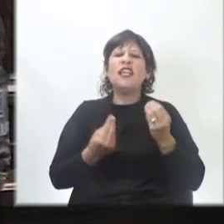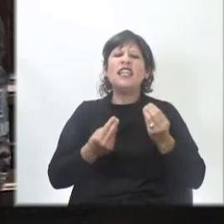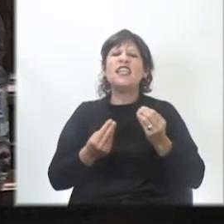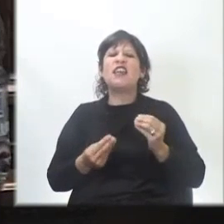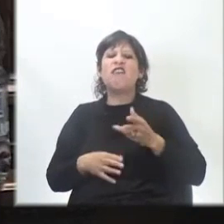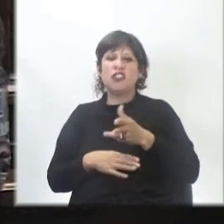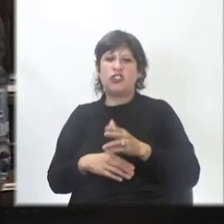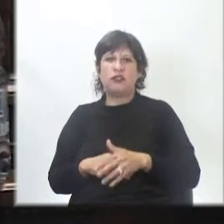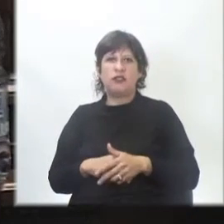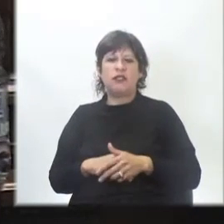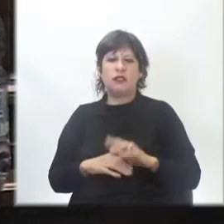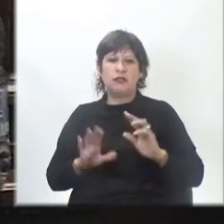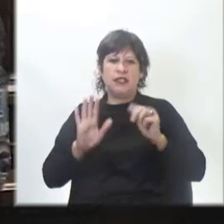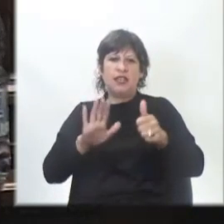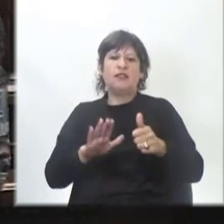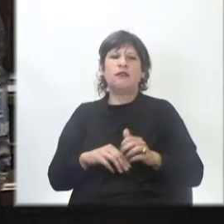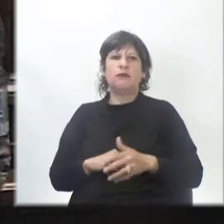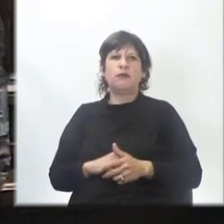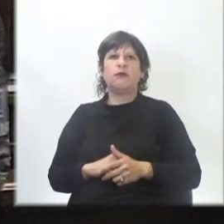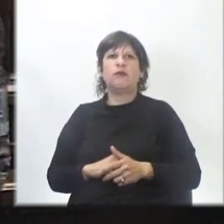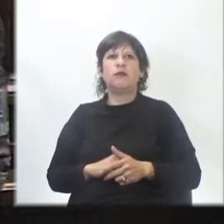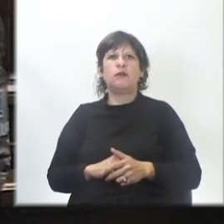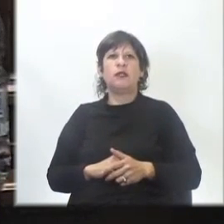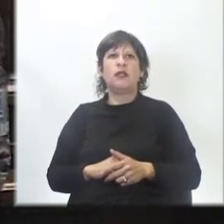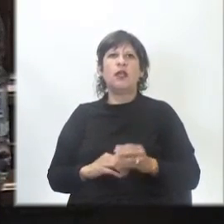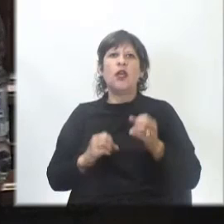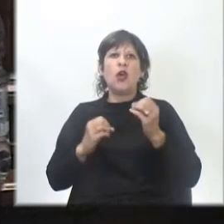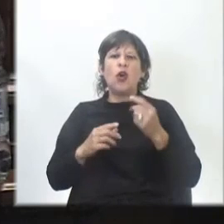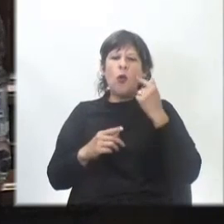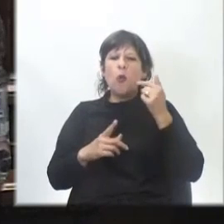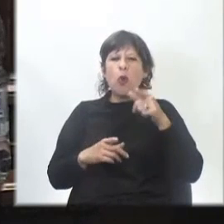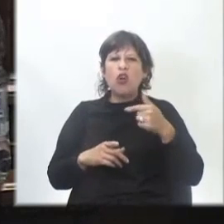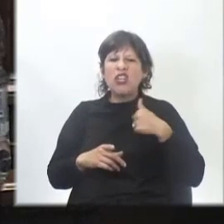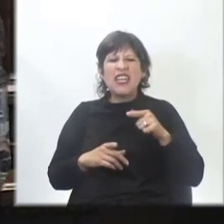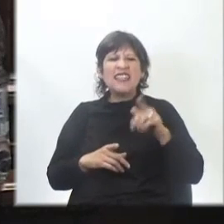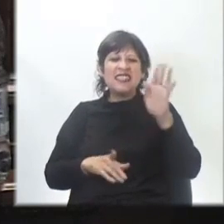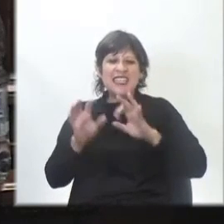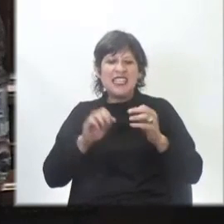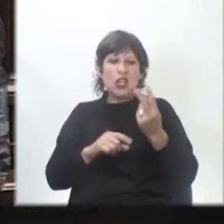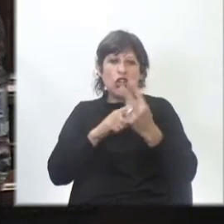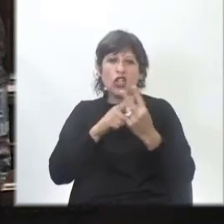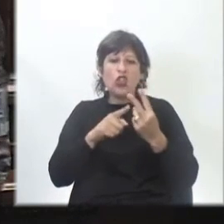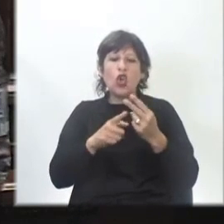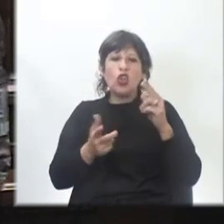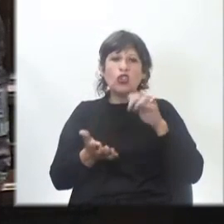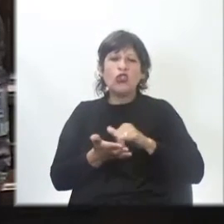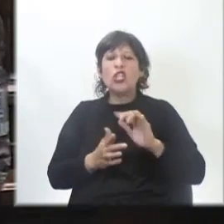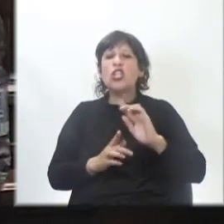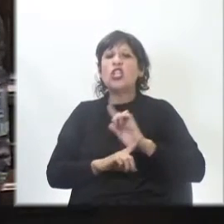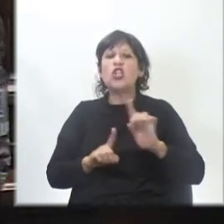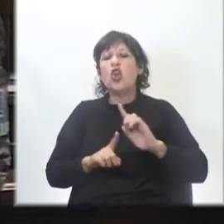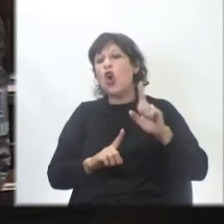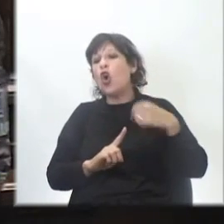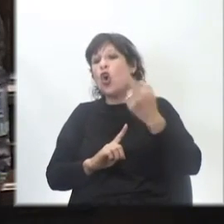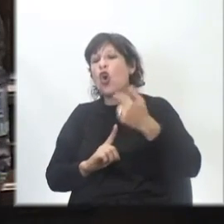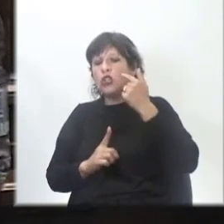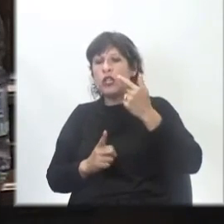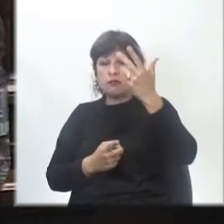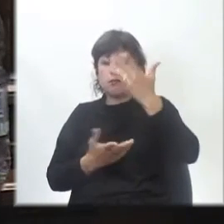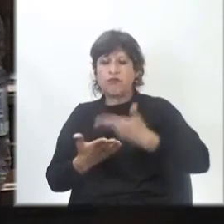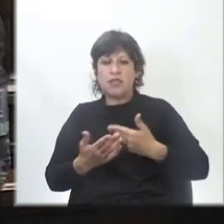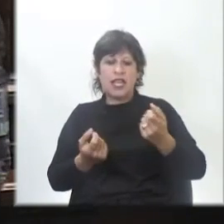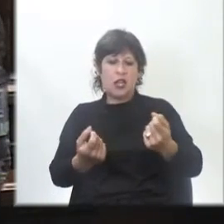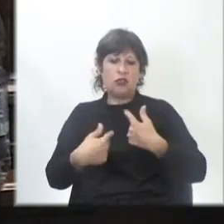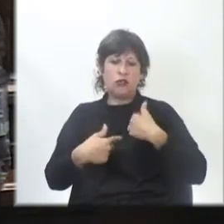fechas? 6. ¿Por qué razón se seleccionaron estas 2 aeronaves y no otras del catálogo ofrecido por el